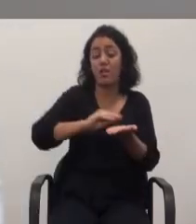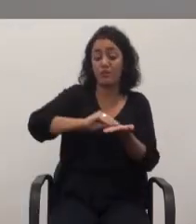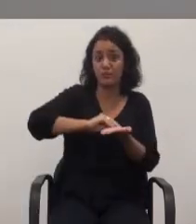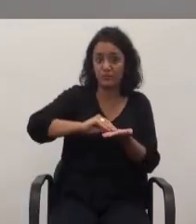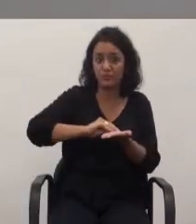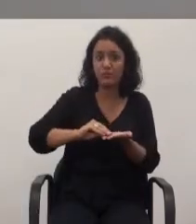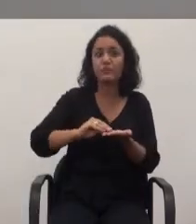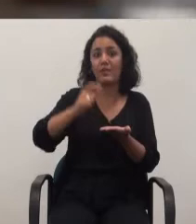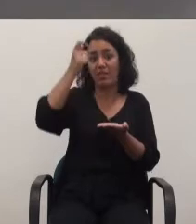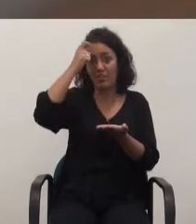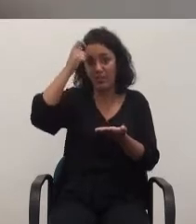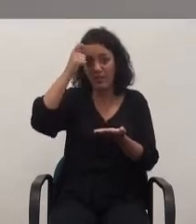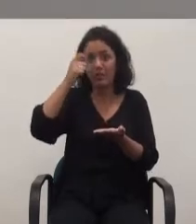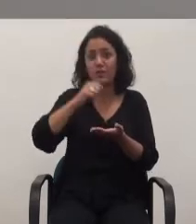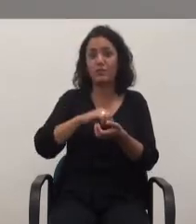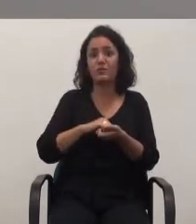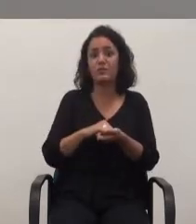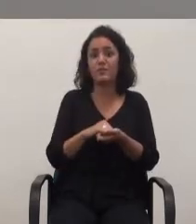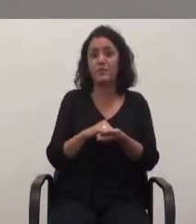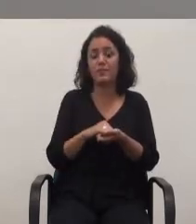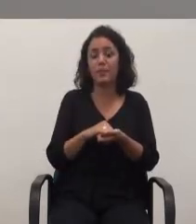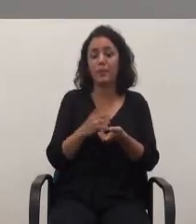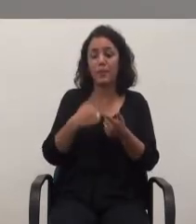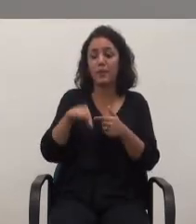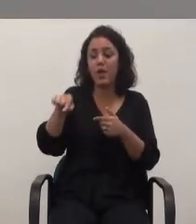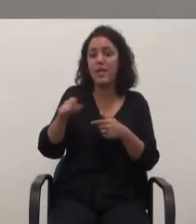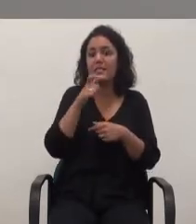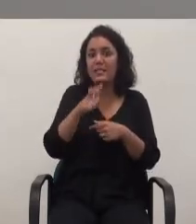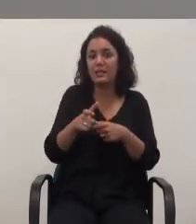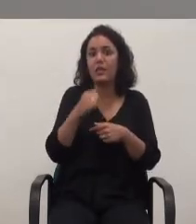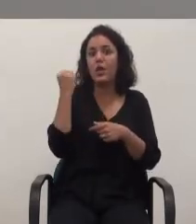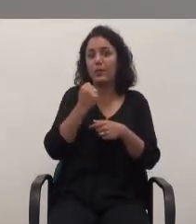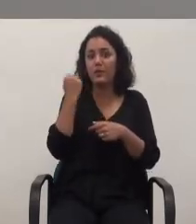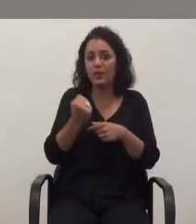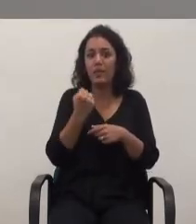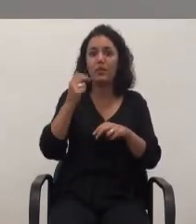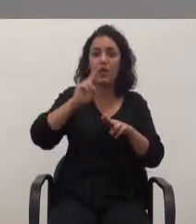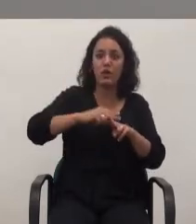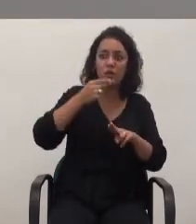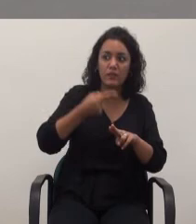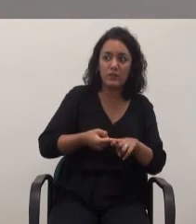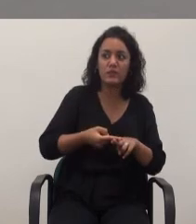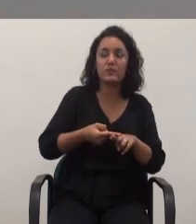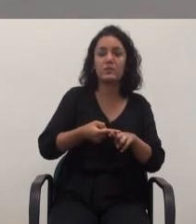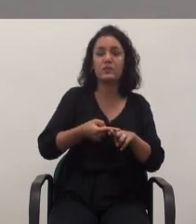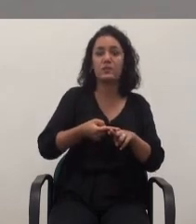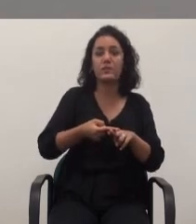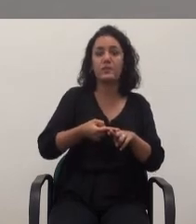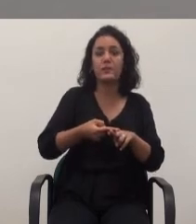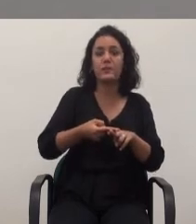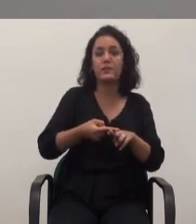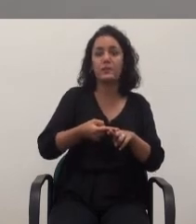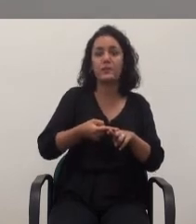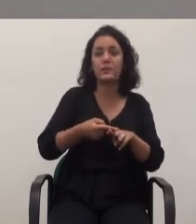Sin embargo, bueno, ahí parece que tiene sentido siempre renovar la invitación a que podamos seguir trabajando en esta línea,